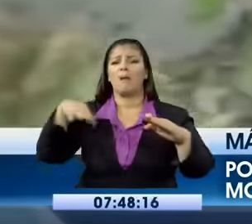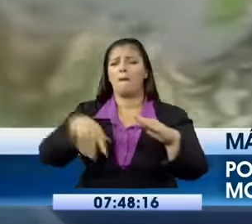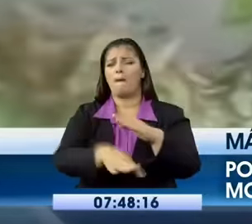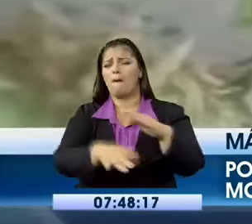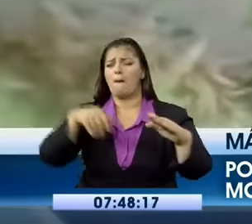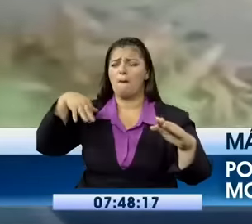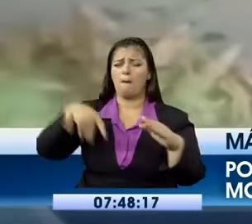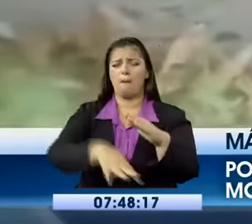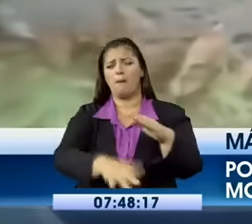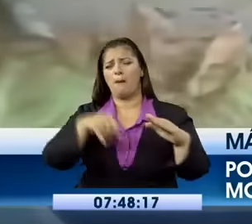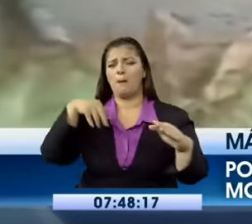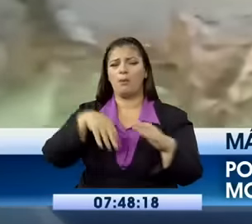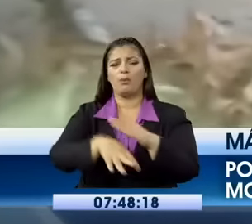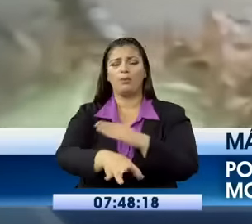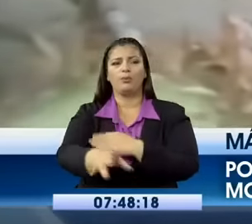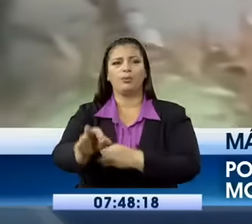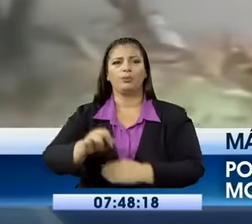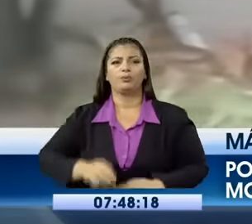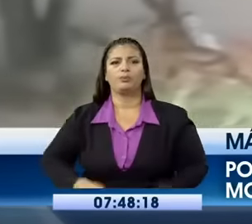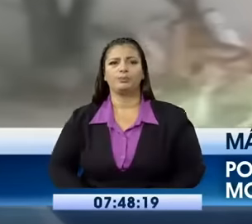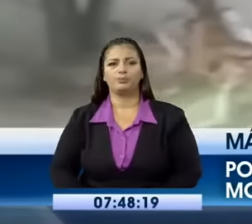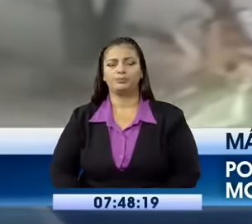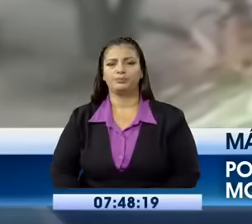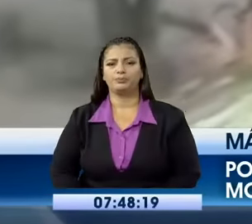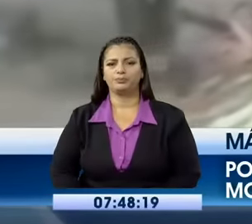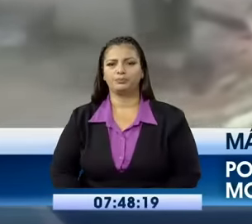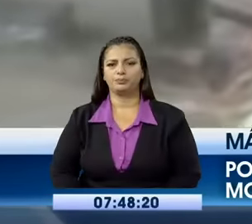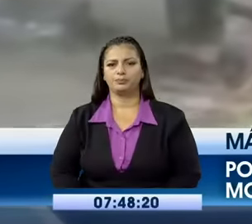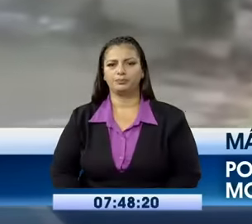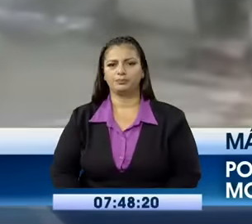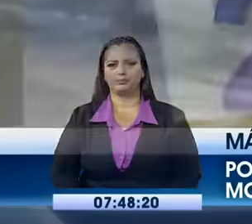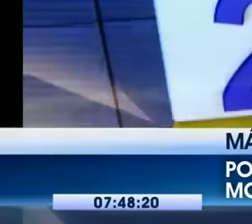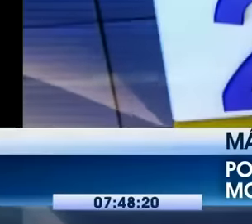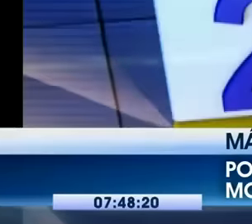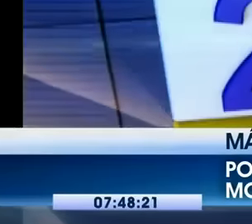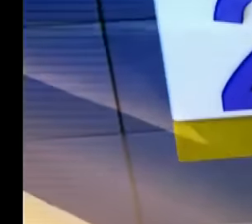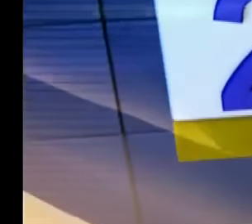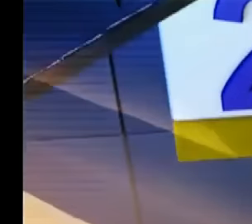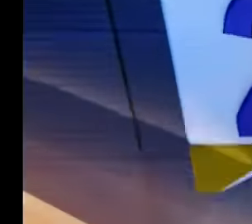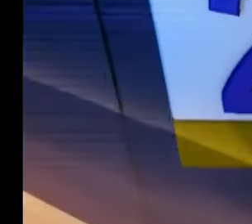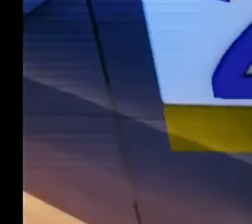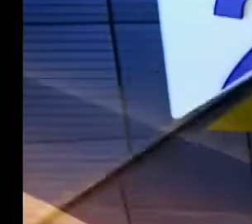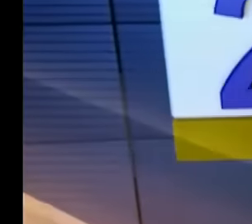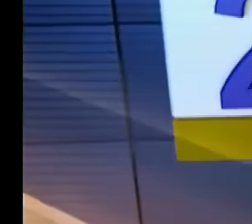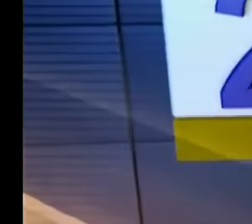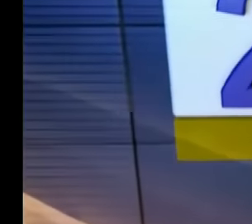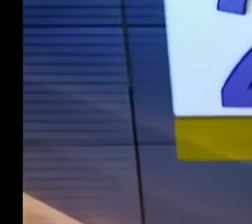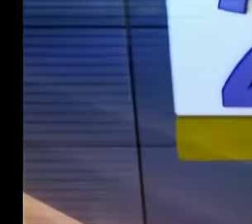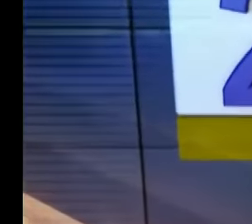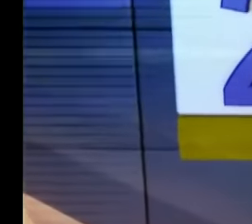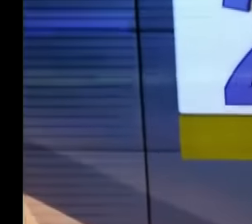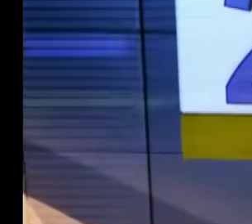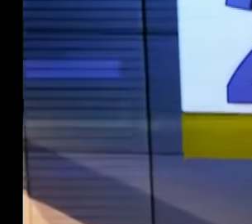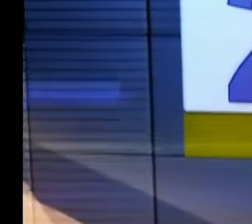Montalvo informó odet Camacho elecciones